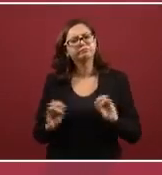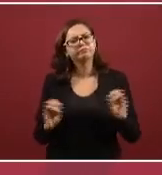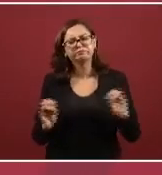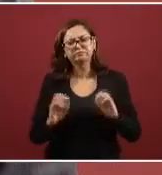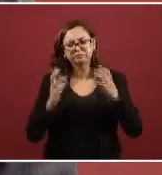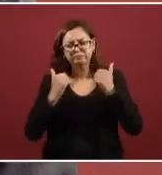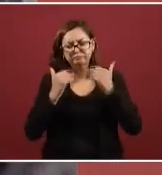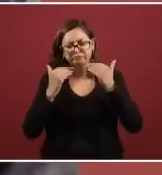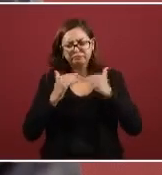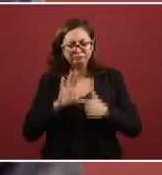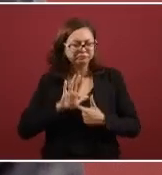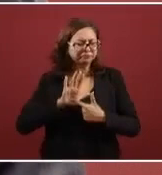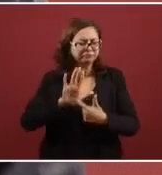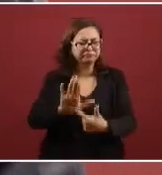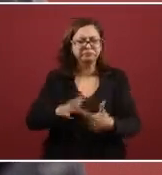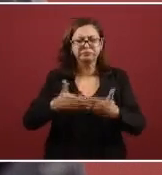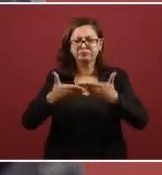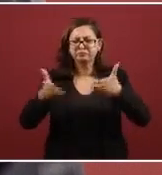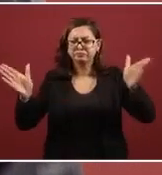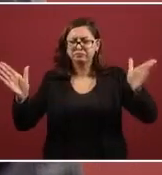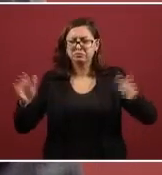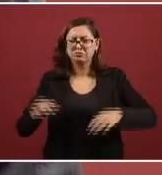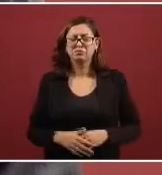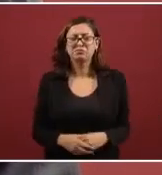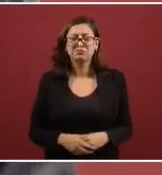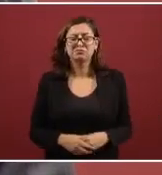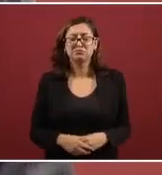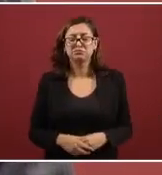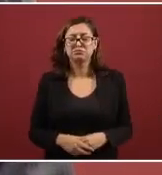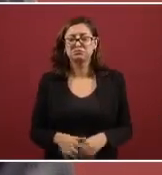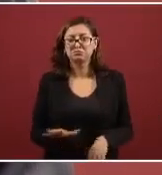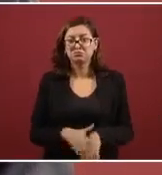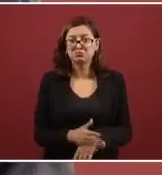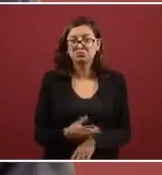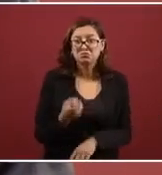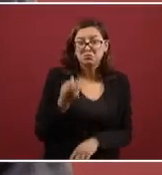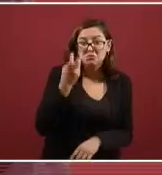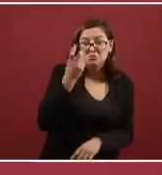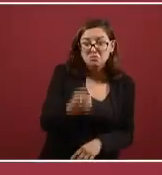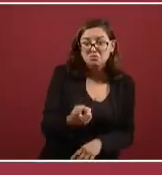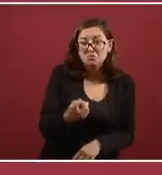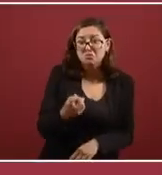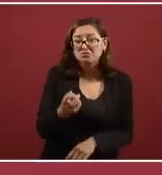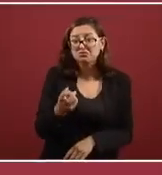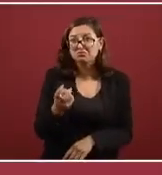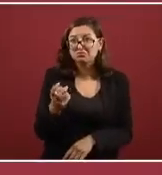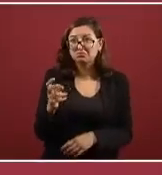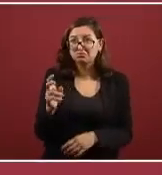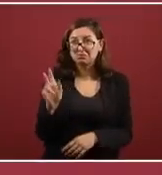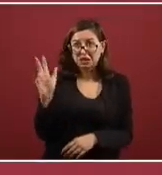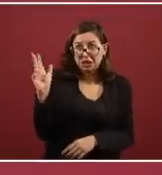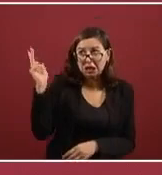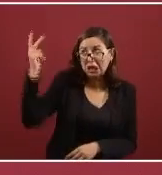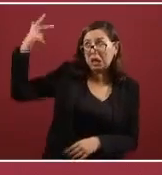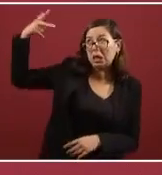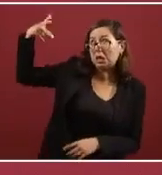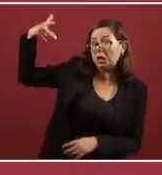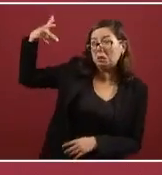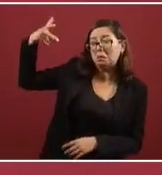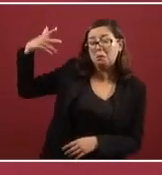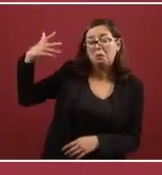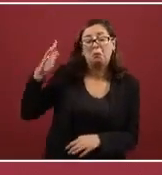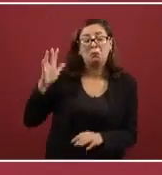Por eso no le damos mucha importancia a estas